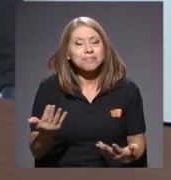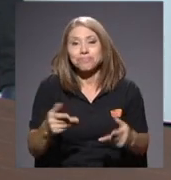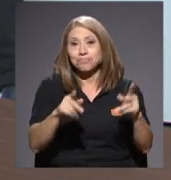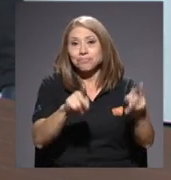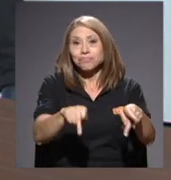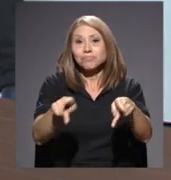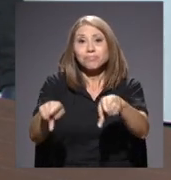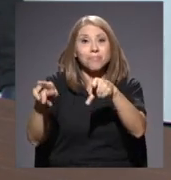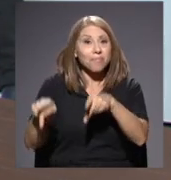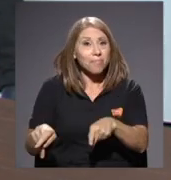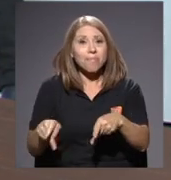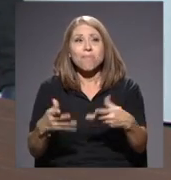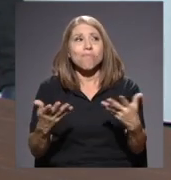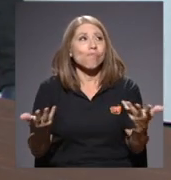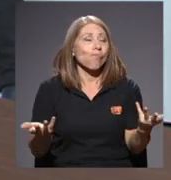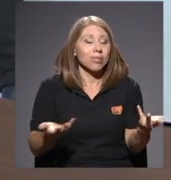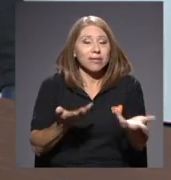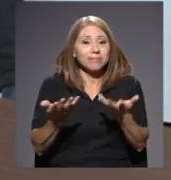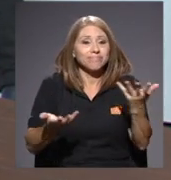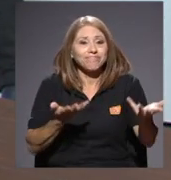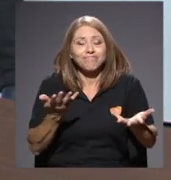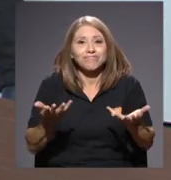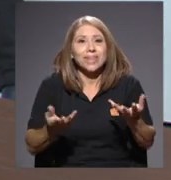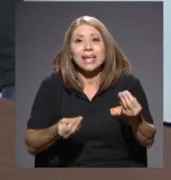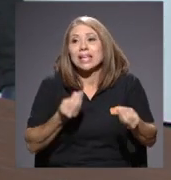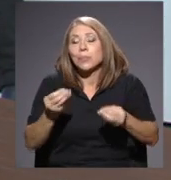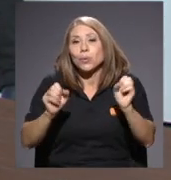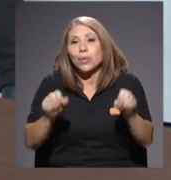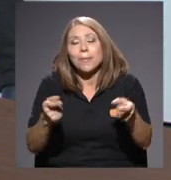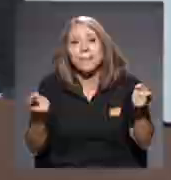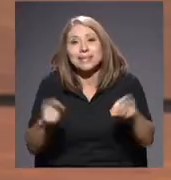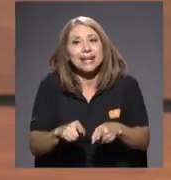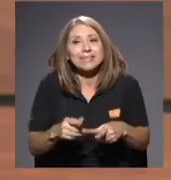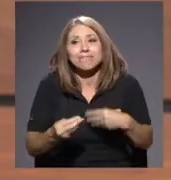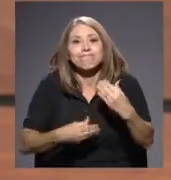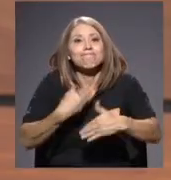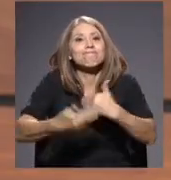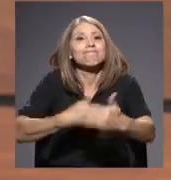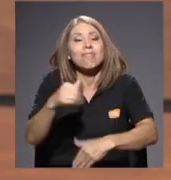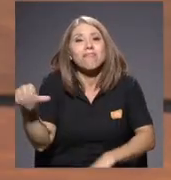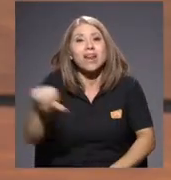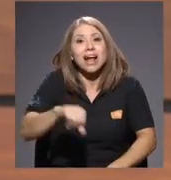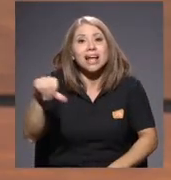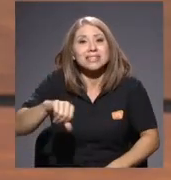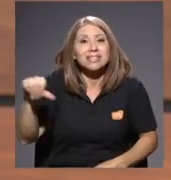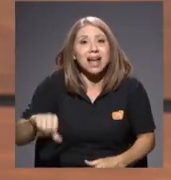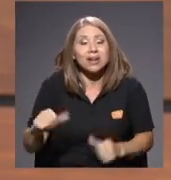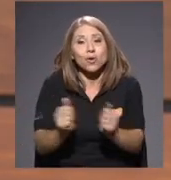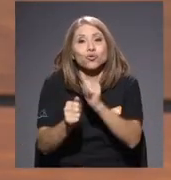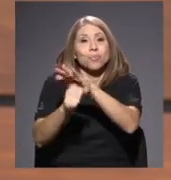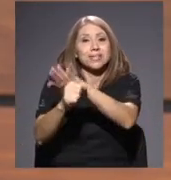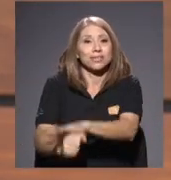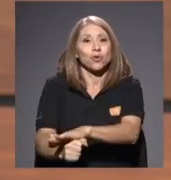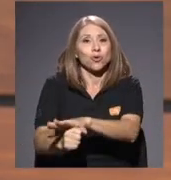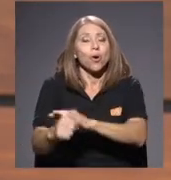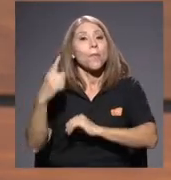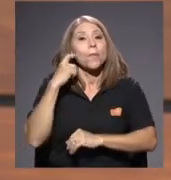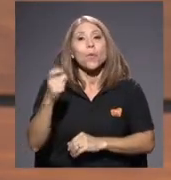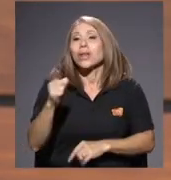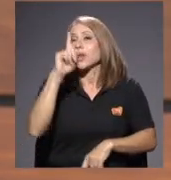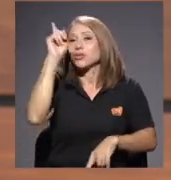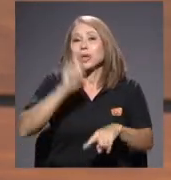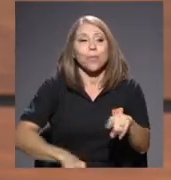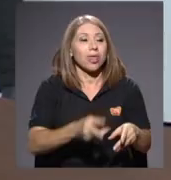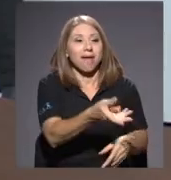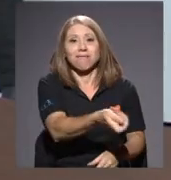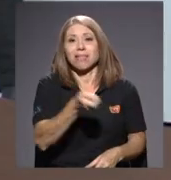personas básicamente en la posición de eventualmente fracasar en términos de presión, porque nunca iba a ser posible el retiro completo.